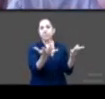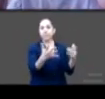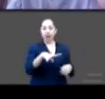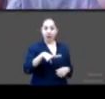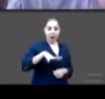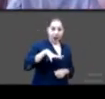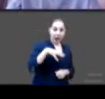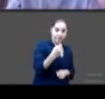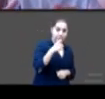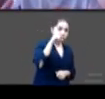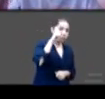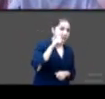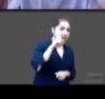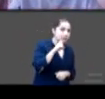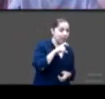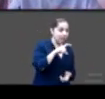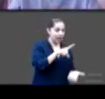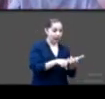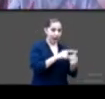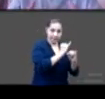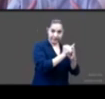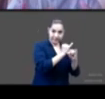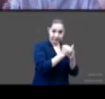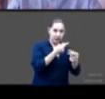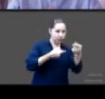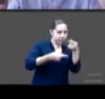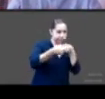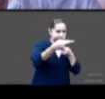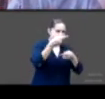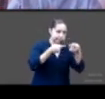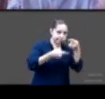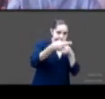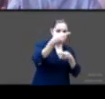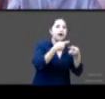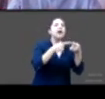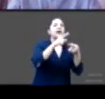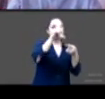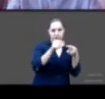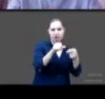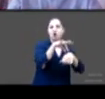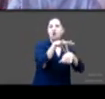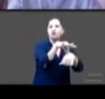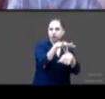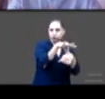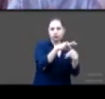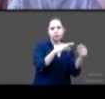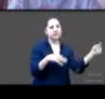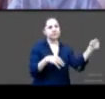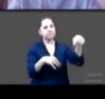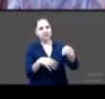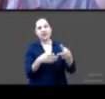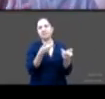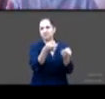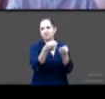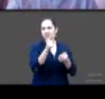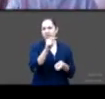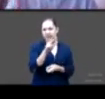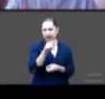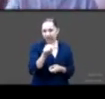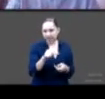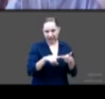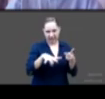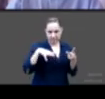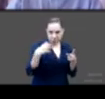dentro del internet y el abuso sexual que se da de manera física vía la prostitución, vía la trata y vía el turismo sexual infantil,